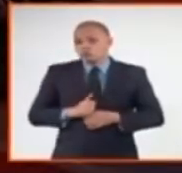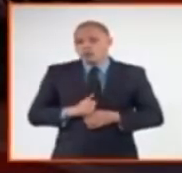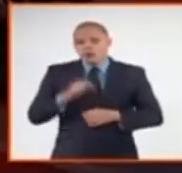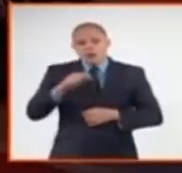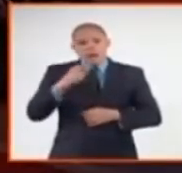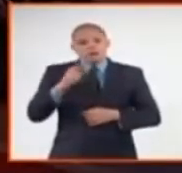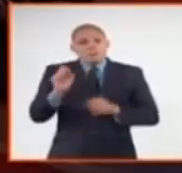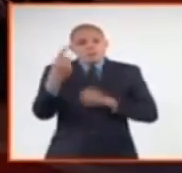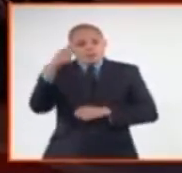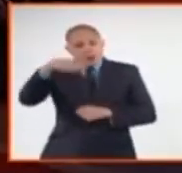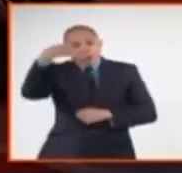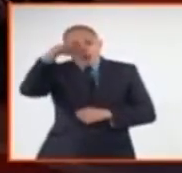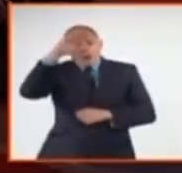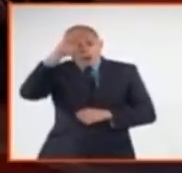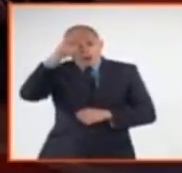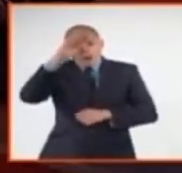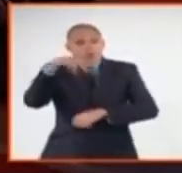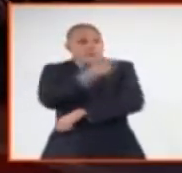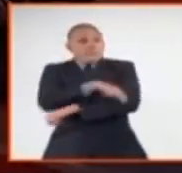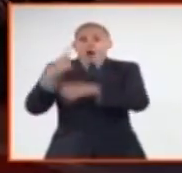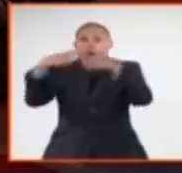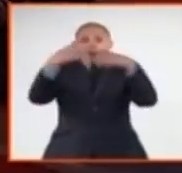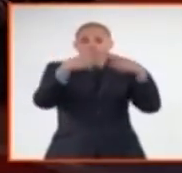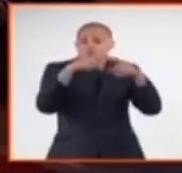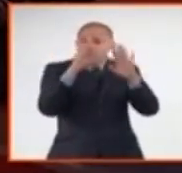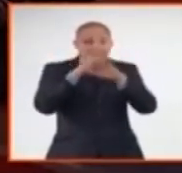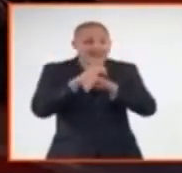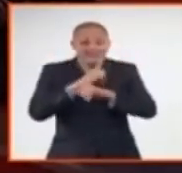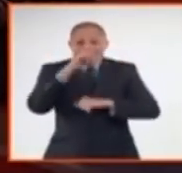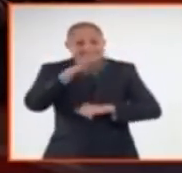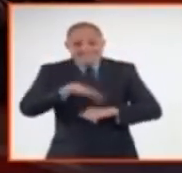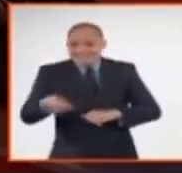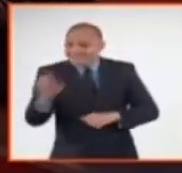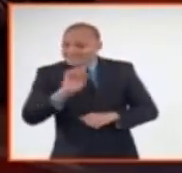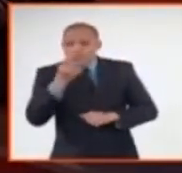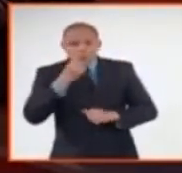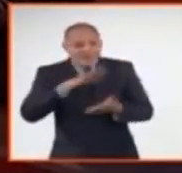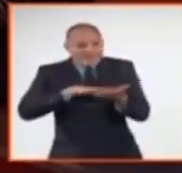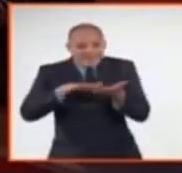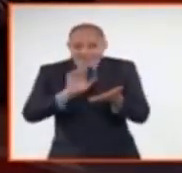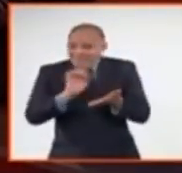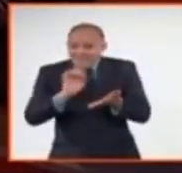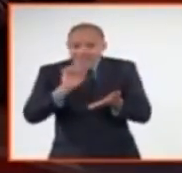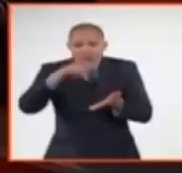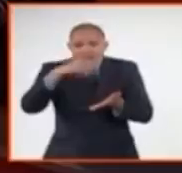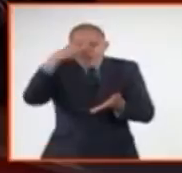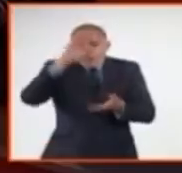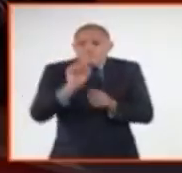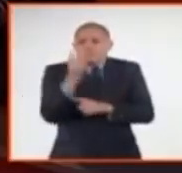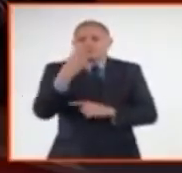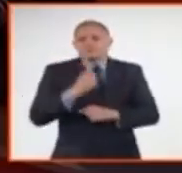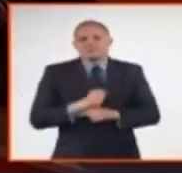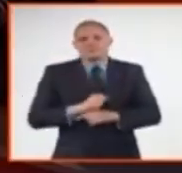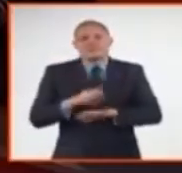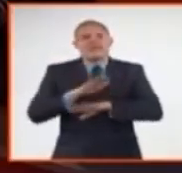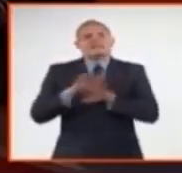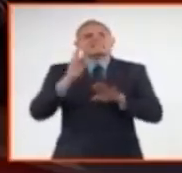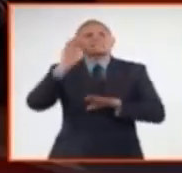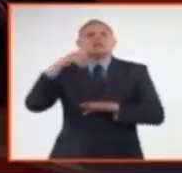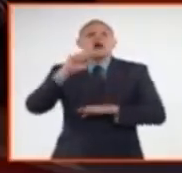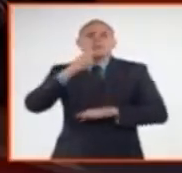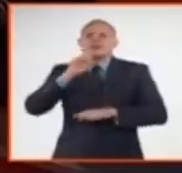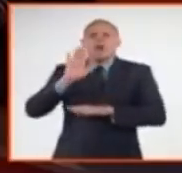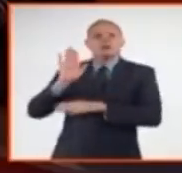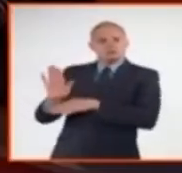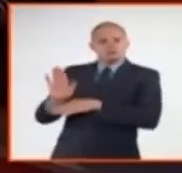tiene autorizo de las otras vacunas en el mundo tiene autorizo de uso de emergencia en la población pediátrica se está empezando ahora países acaba de presentar ese es un proceso que está